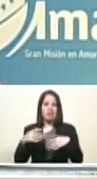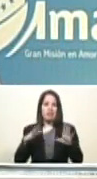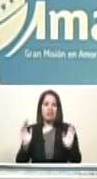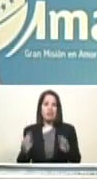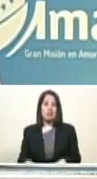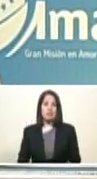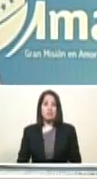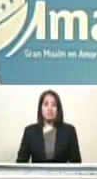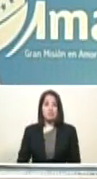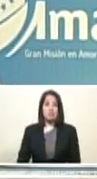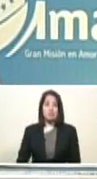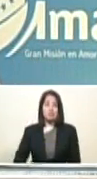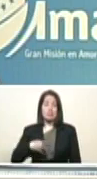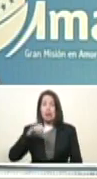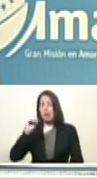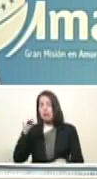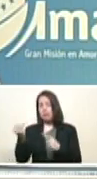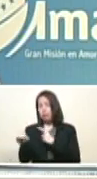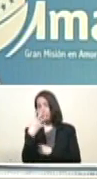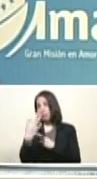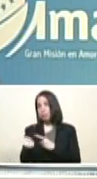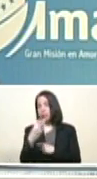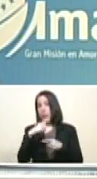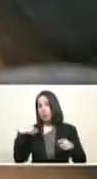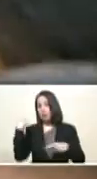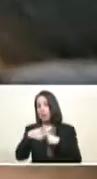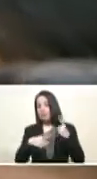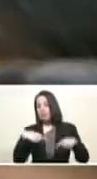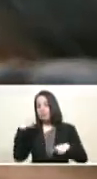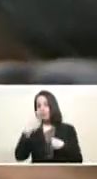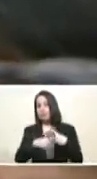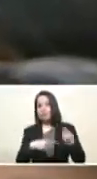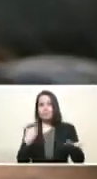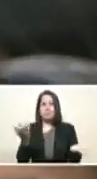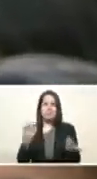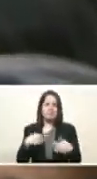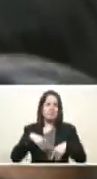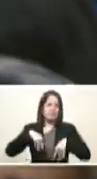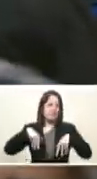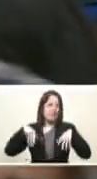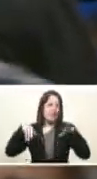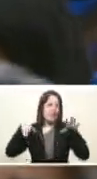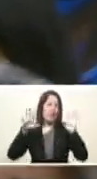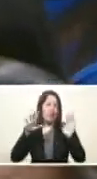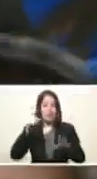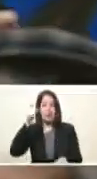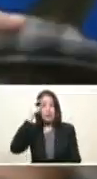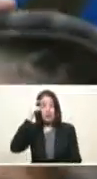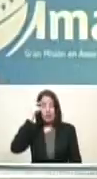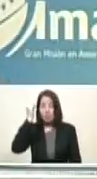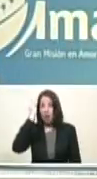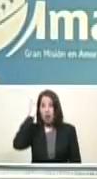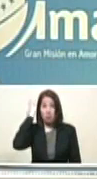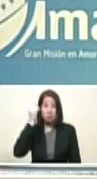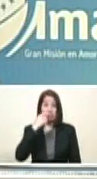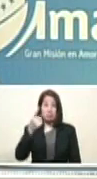Ramos Alú tiene un piedrero que se me la ha pegado y se han rebotado. Ramos Alú tiene una colección de piedras que ha